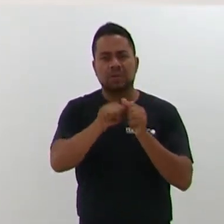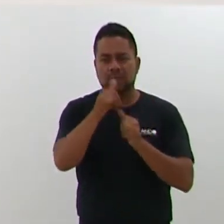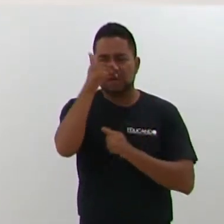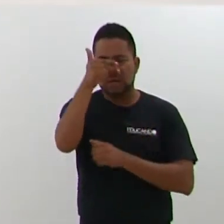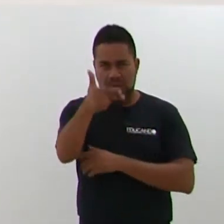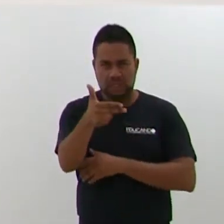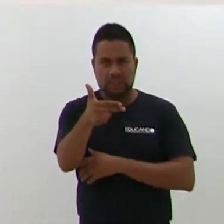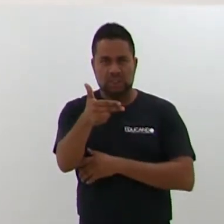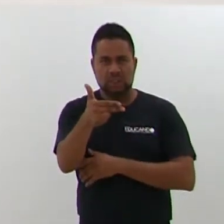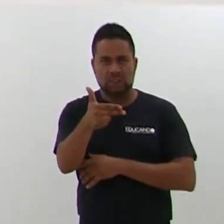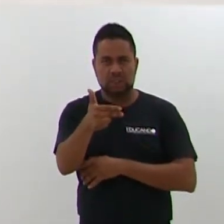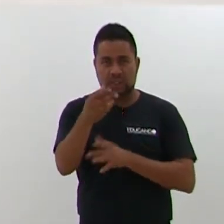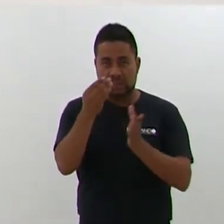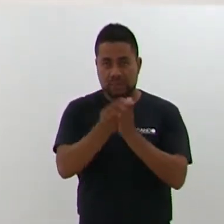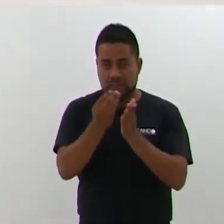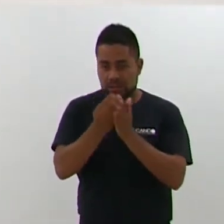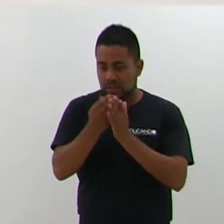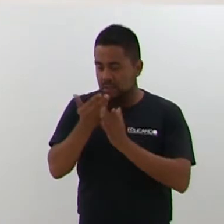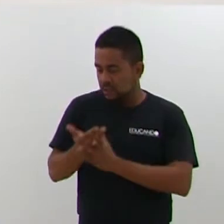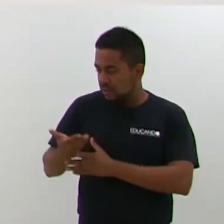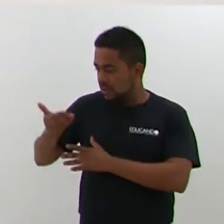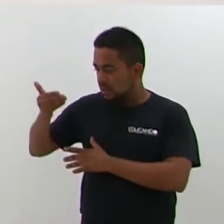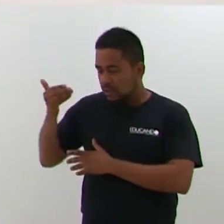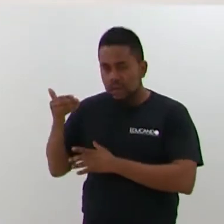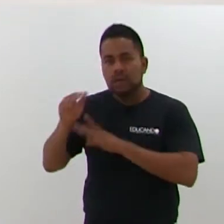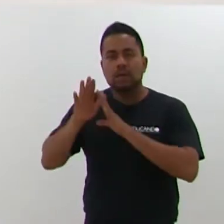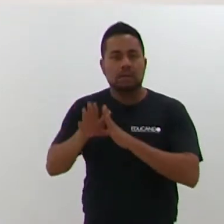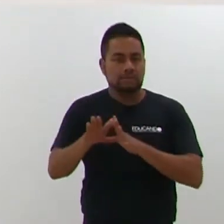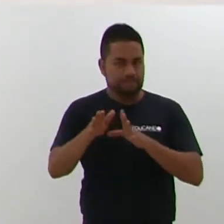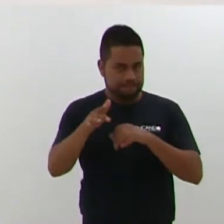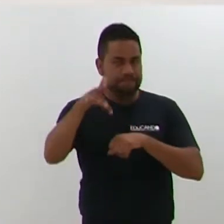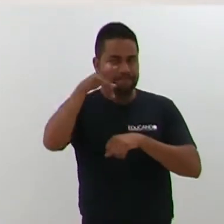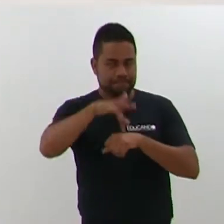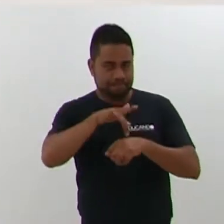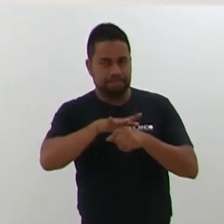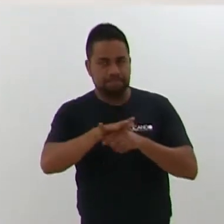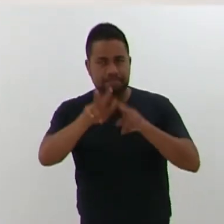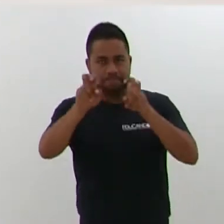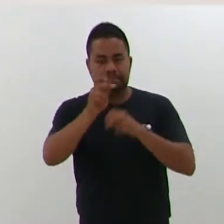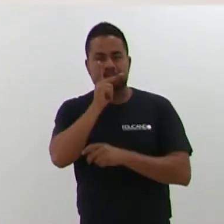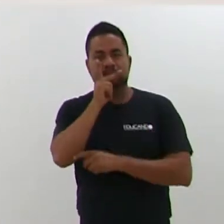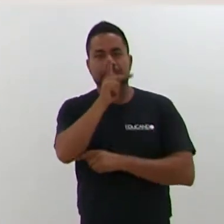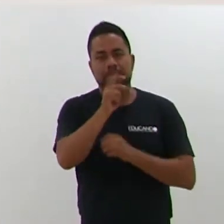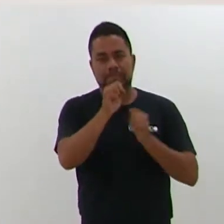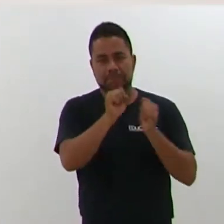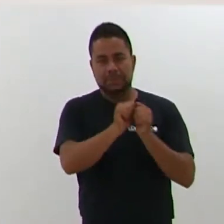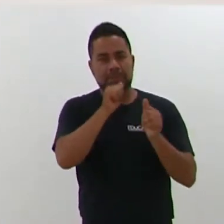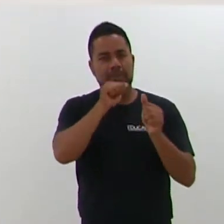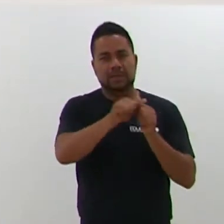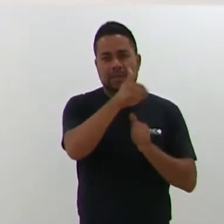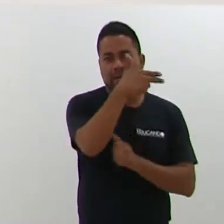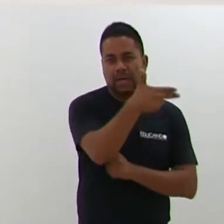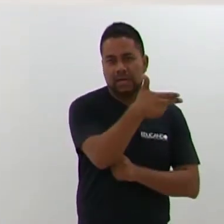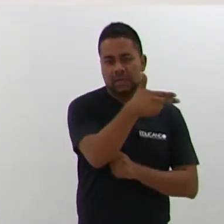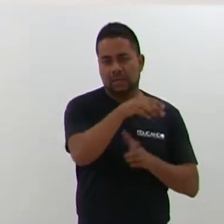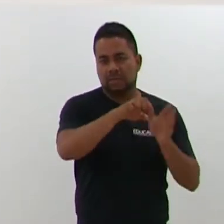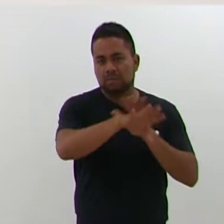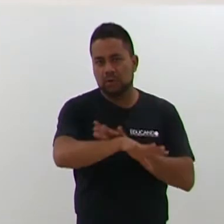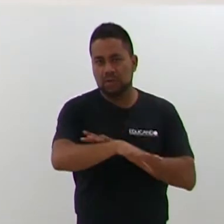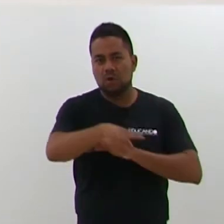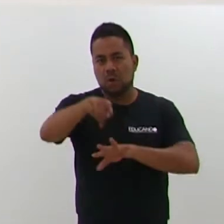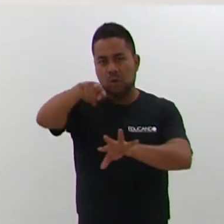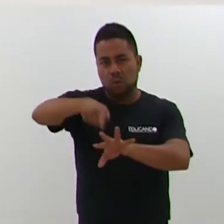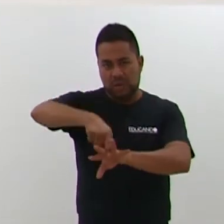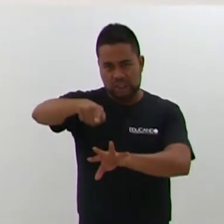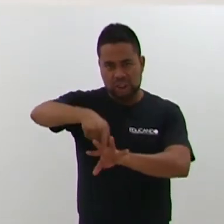clases anteriores a esta, nosotros trabajamos también ya algunas palabras con H. ¿Se acuerdan de, por ejemplo,